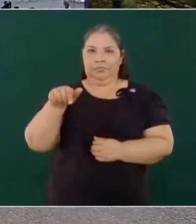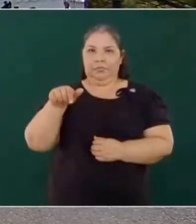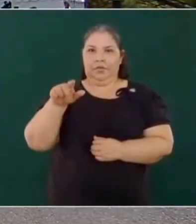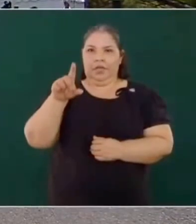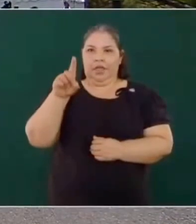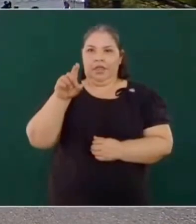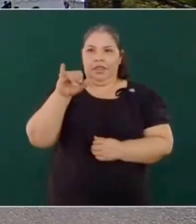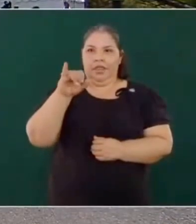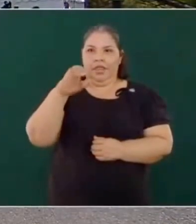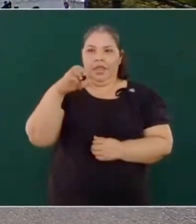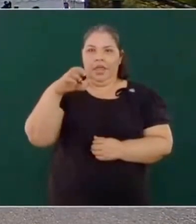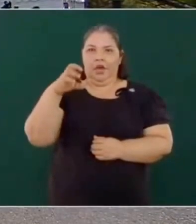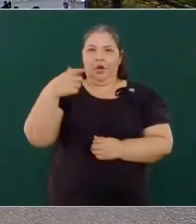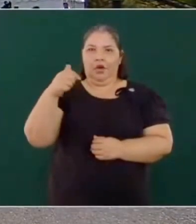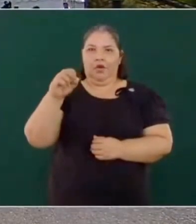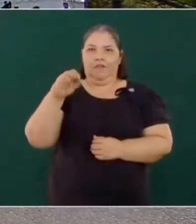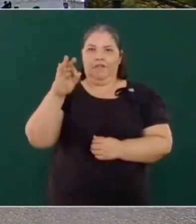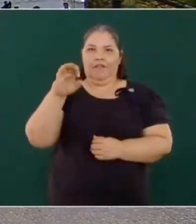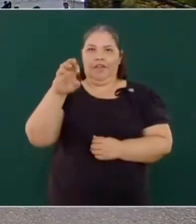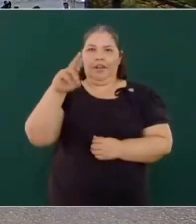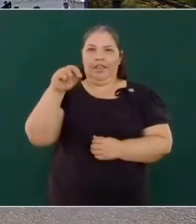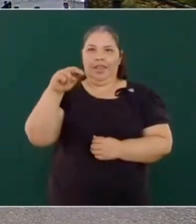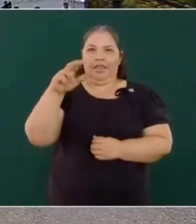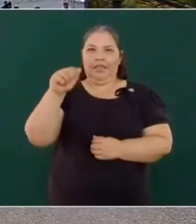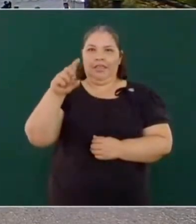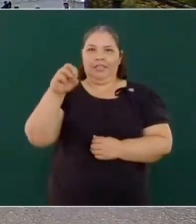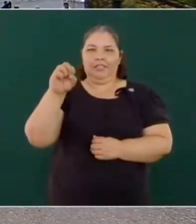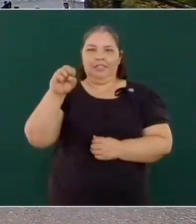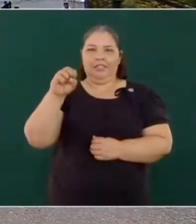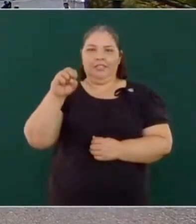Diego Fernández de Ceballos y a otros más.